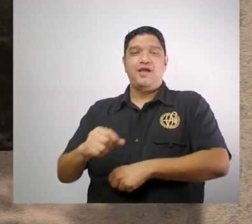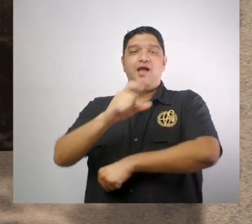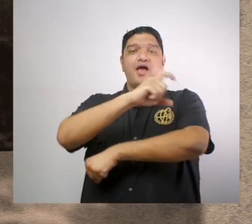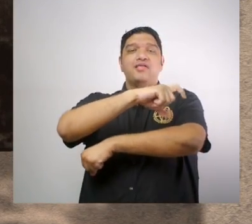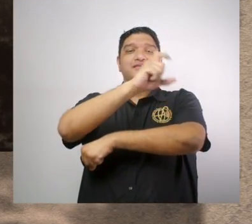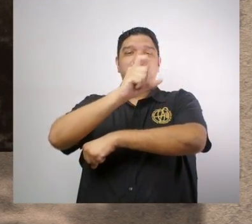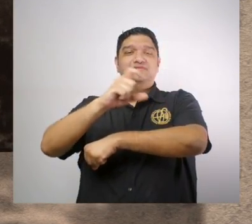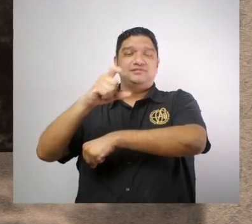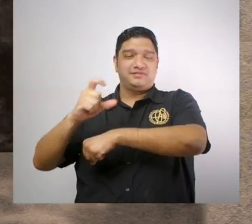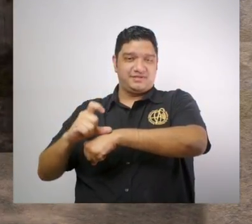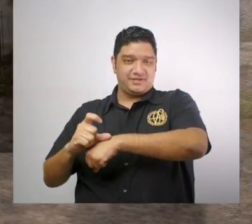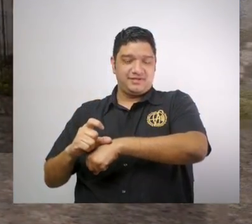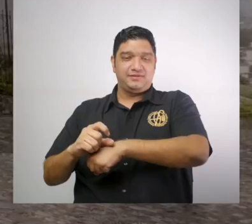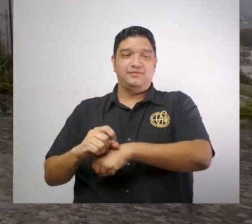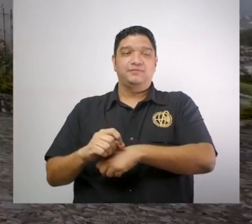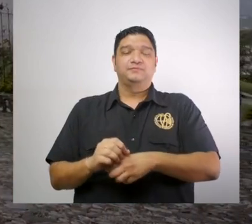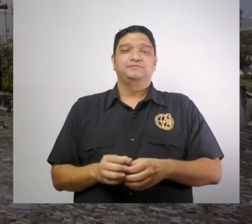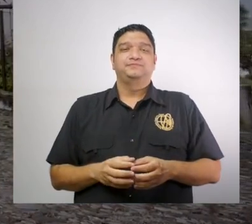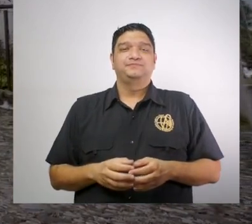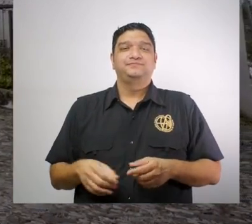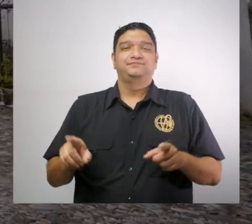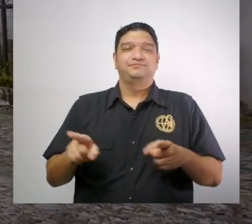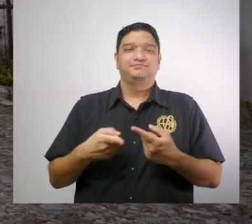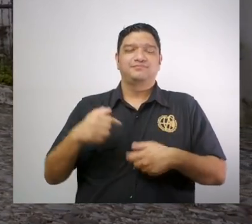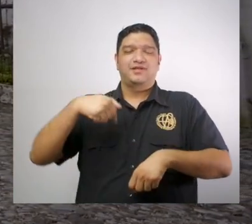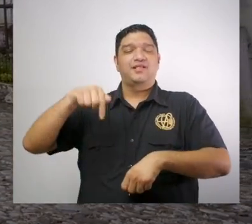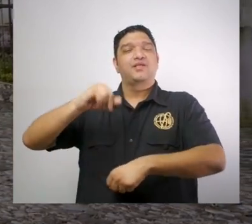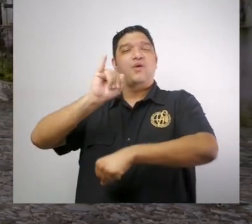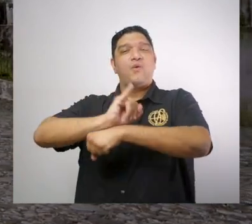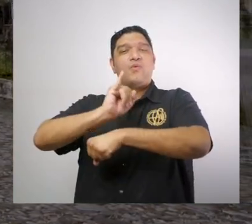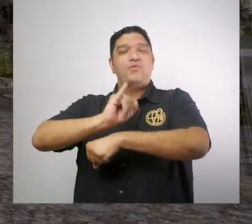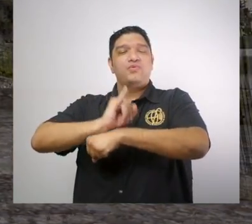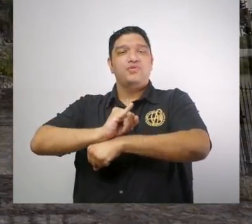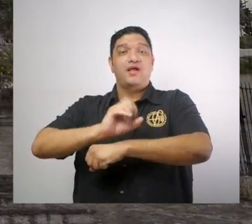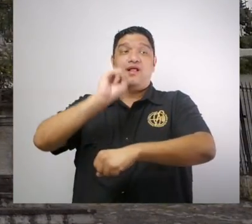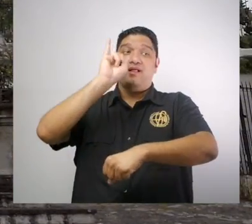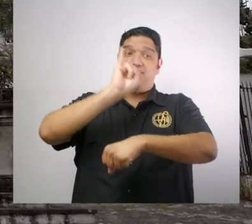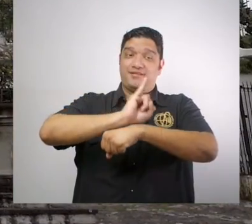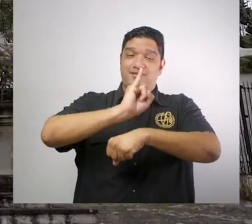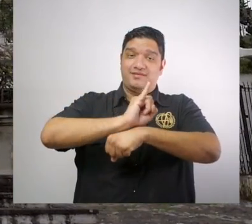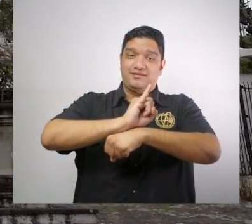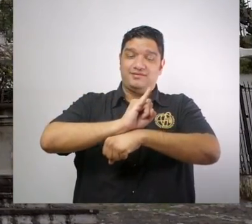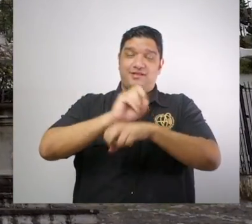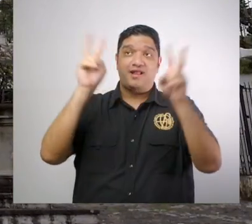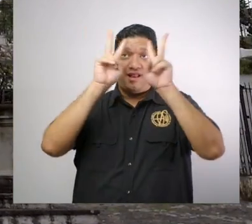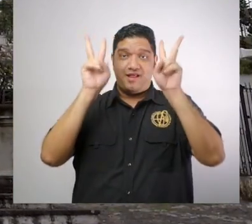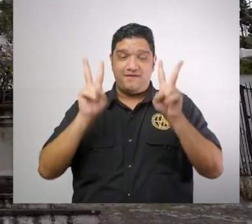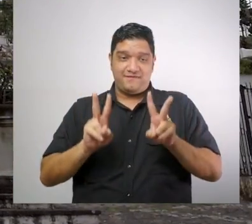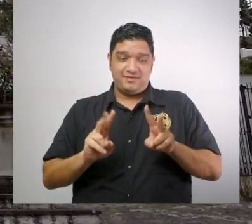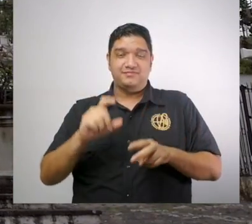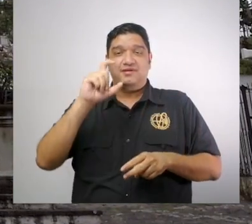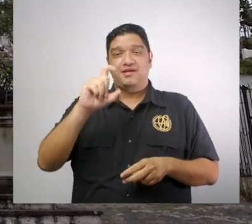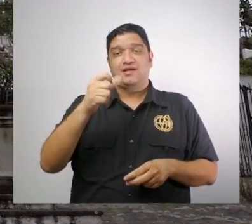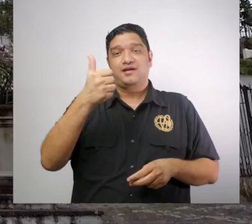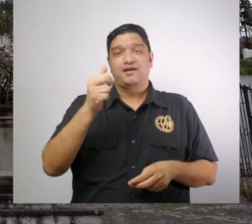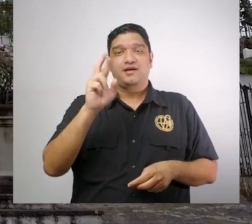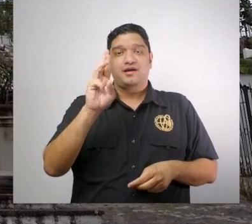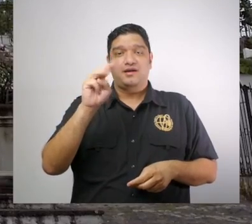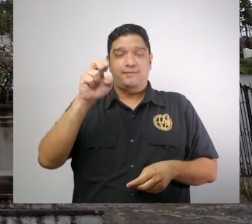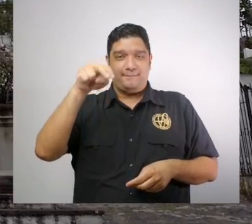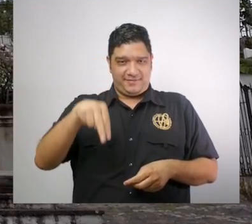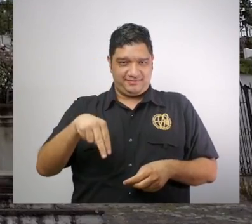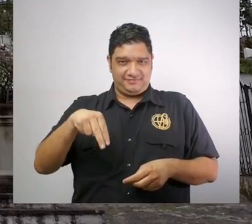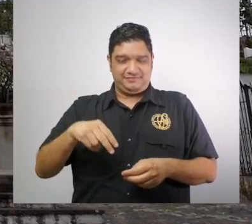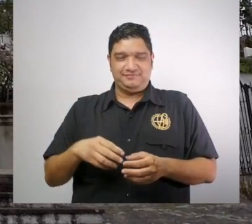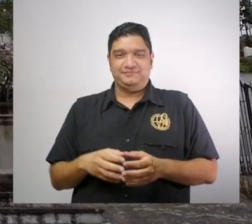Me encuentro en la ermita de Nuestra Señora del Monte Carmelo, conocida por todos como el Cerrito del